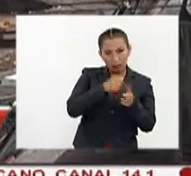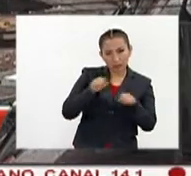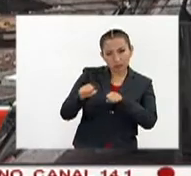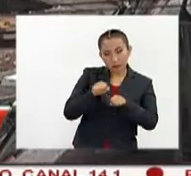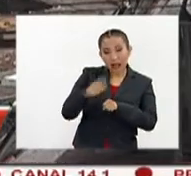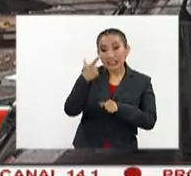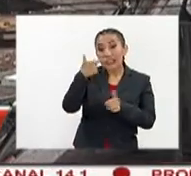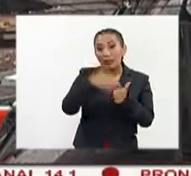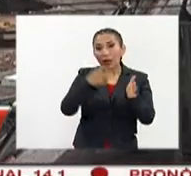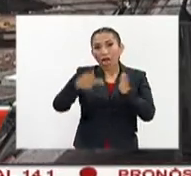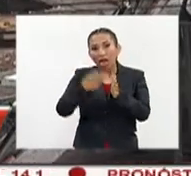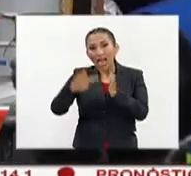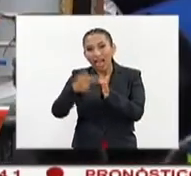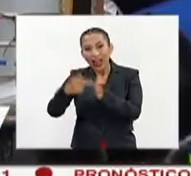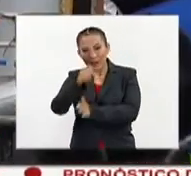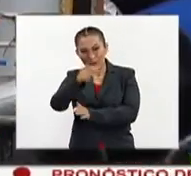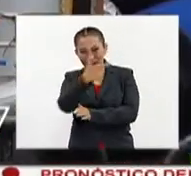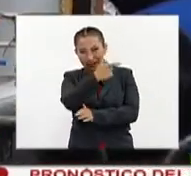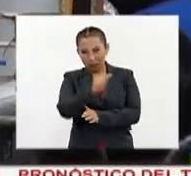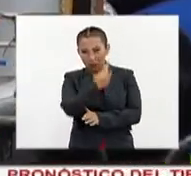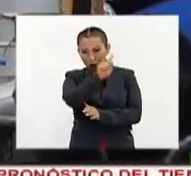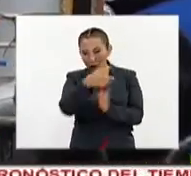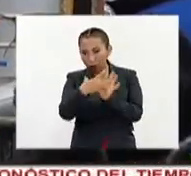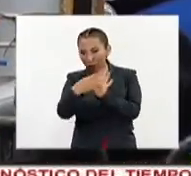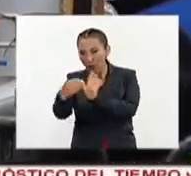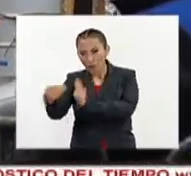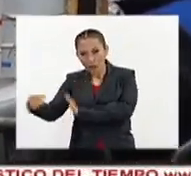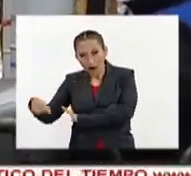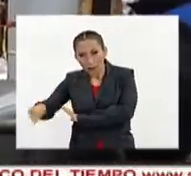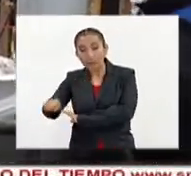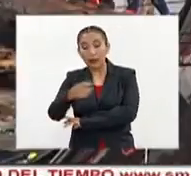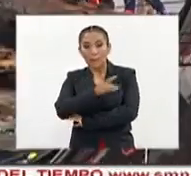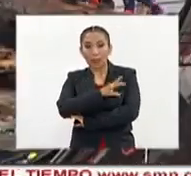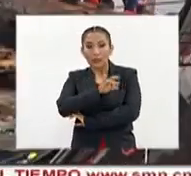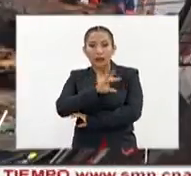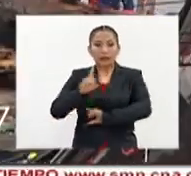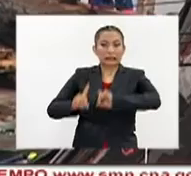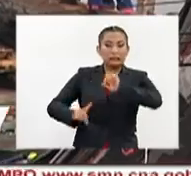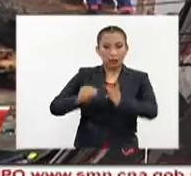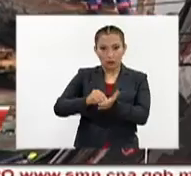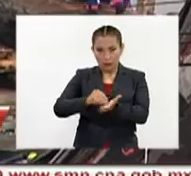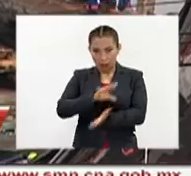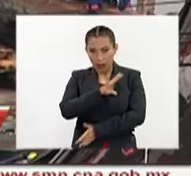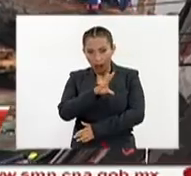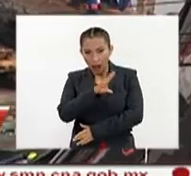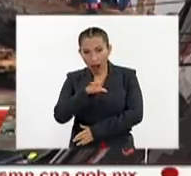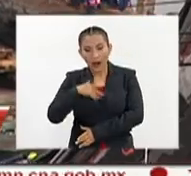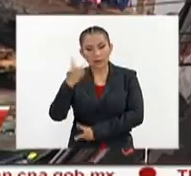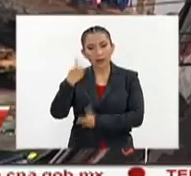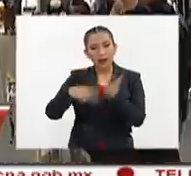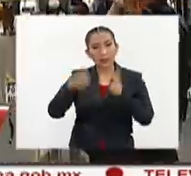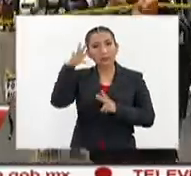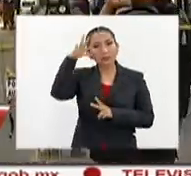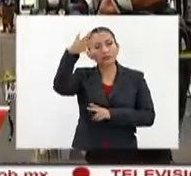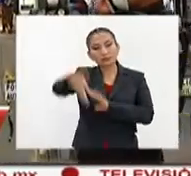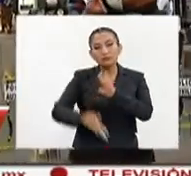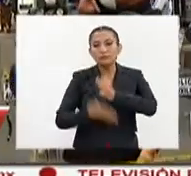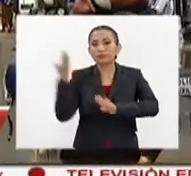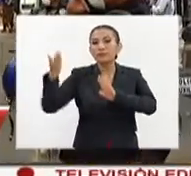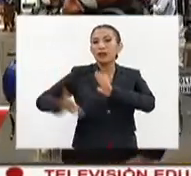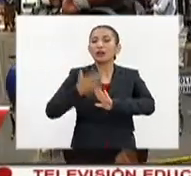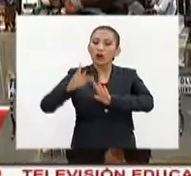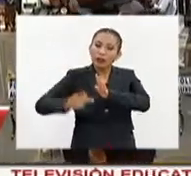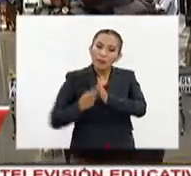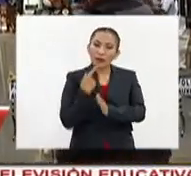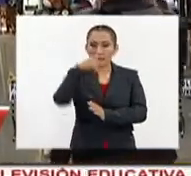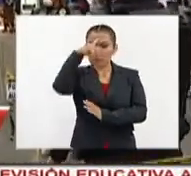más de 7,000 réplicas del sismo de 7.1 grados. Bajo el miedo y la zozobra que aún persisten, viene la inminente reconstrucción y el